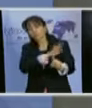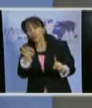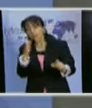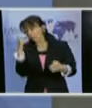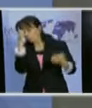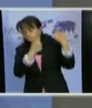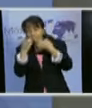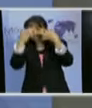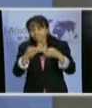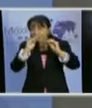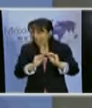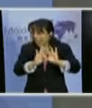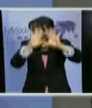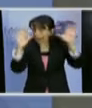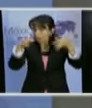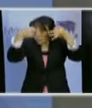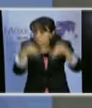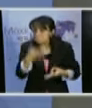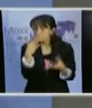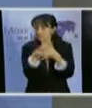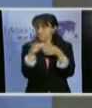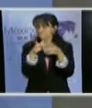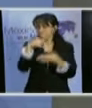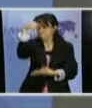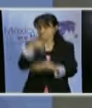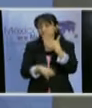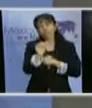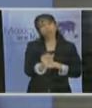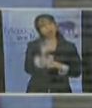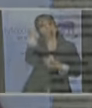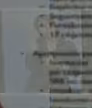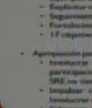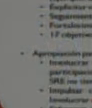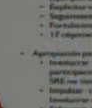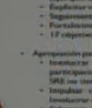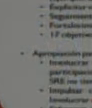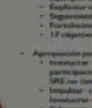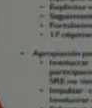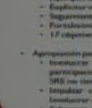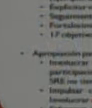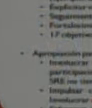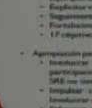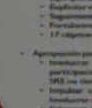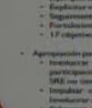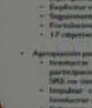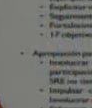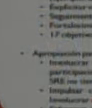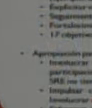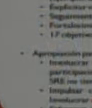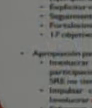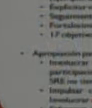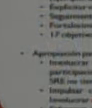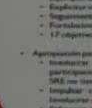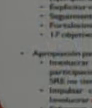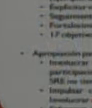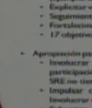Existen, digamos, otros aspectos muy importantes que deben ser considerados en la implementación de estos